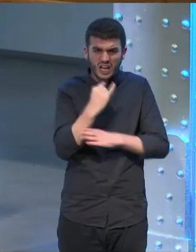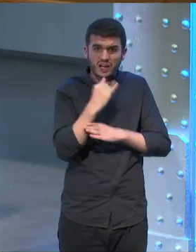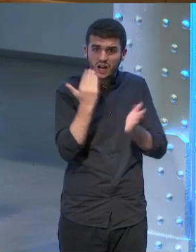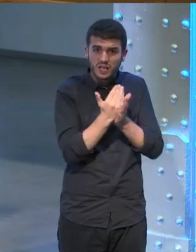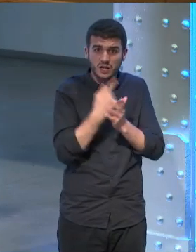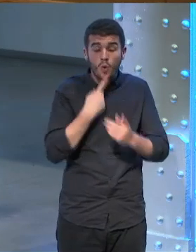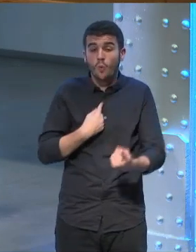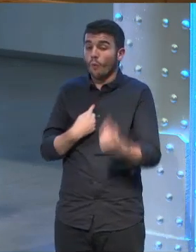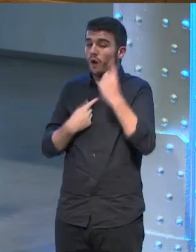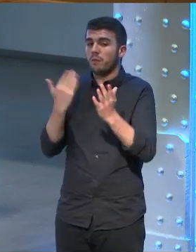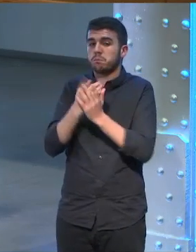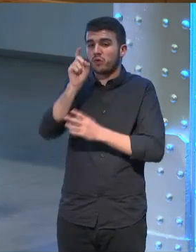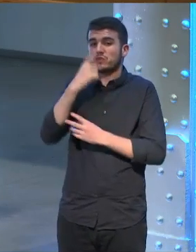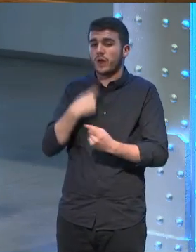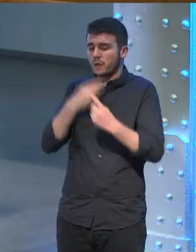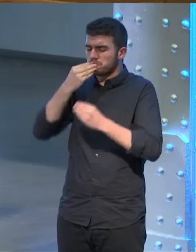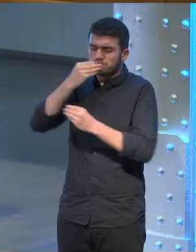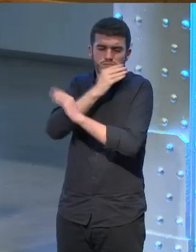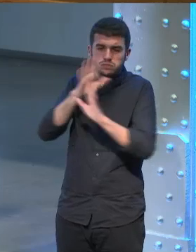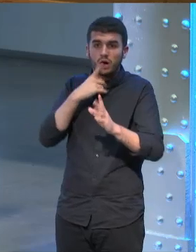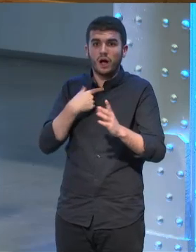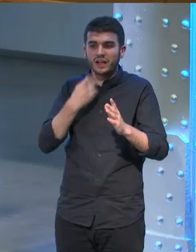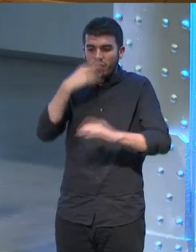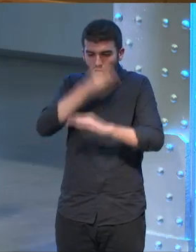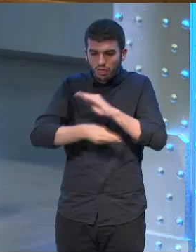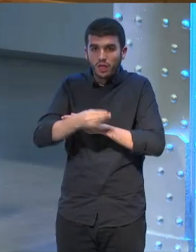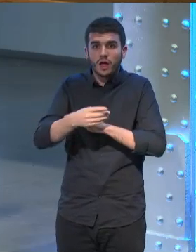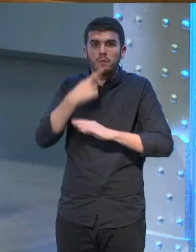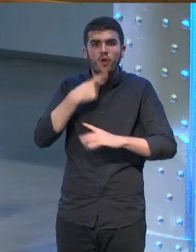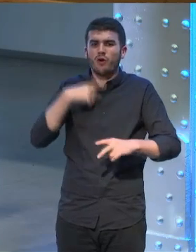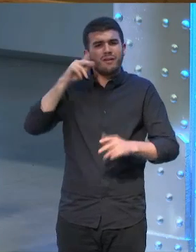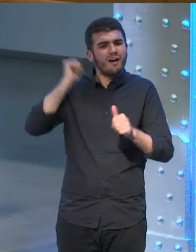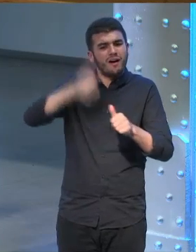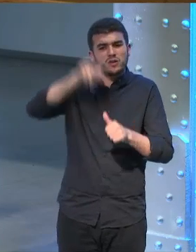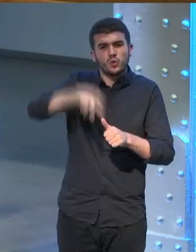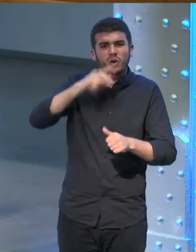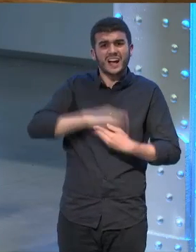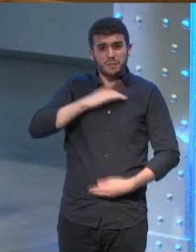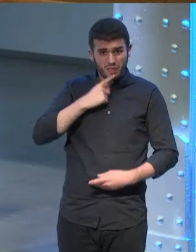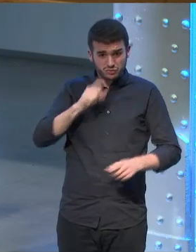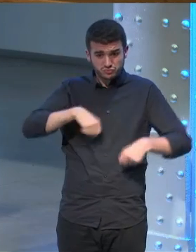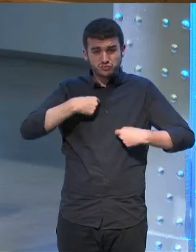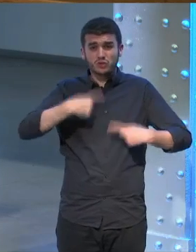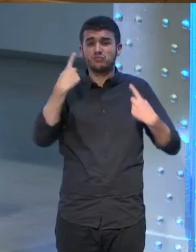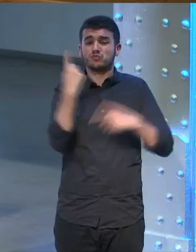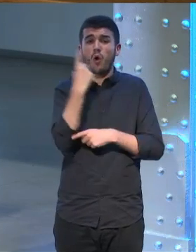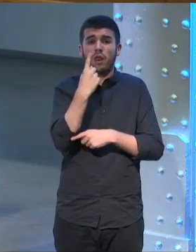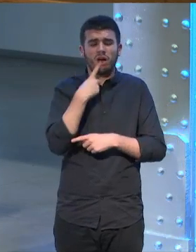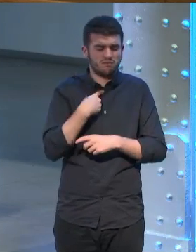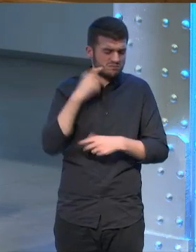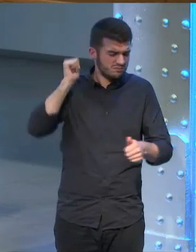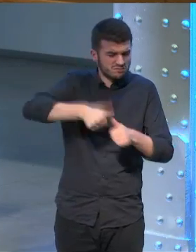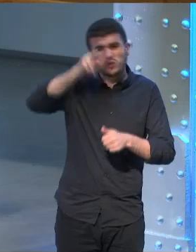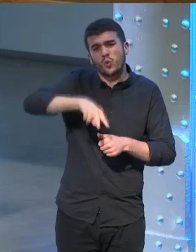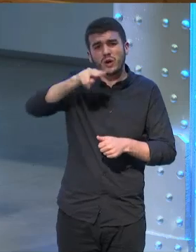con una profesora, en qué era buena, de forma innata, natural. Nunca desarrollé mis capacidades, jamás. Y esto es algo que me he dado cuenta en